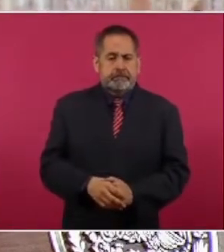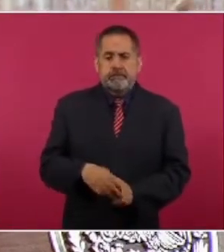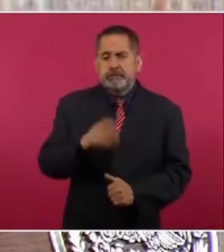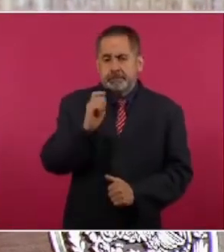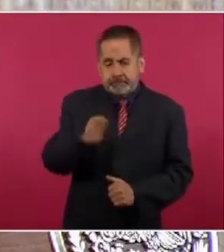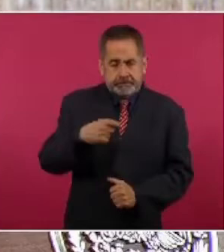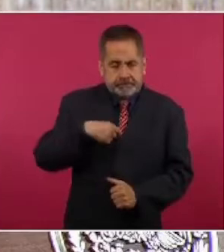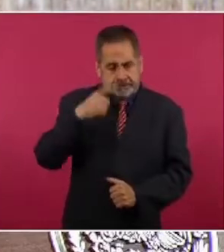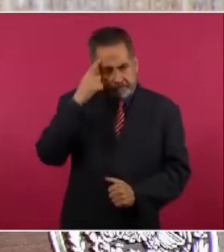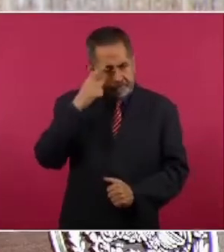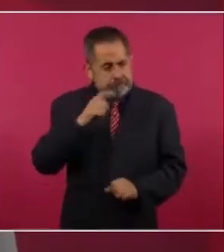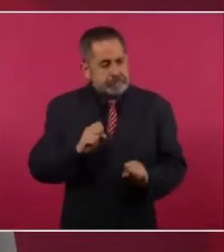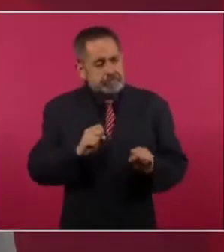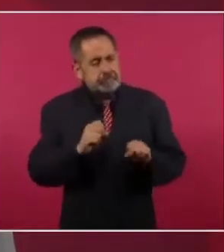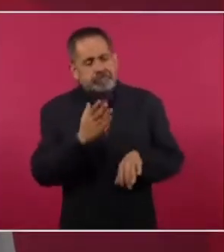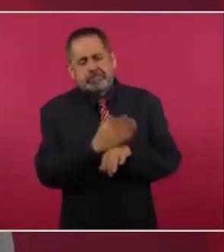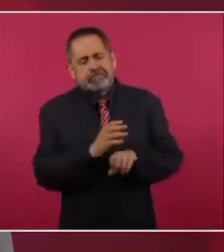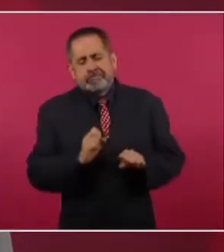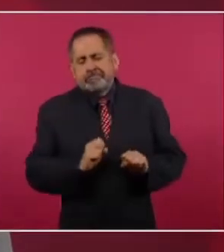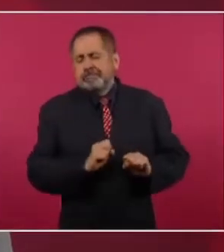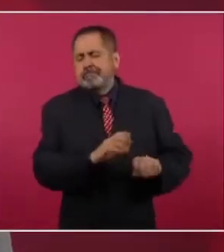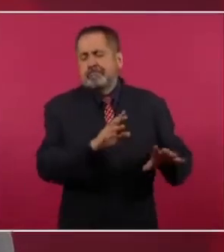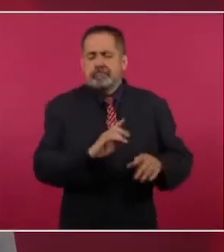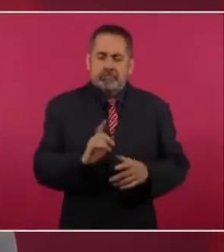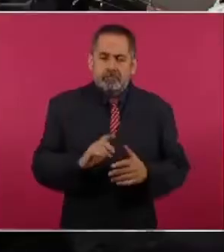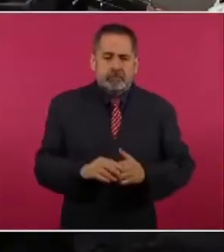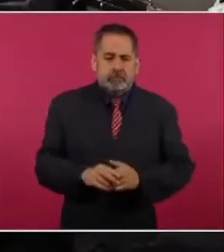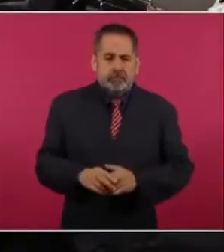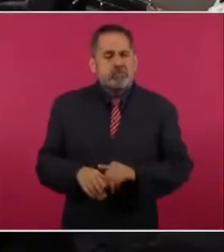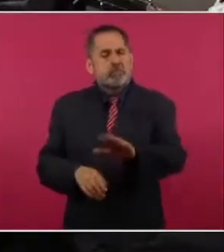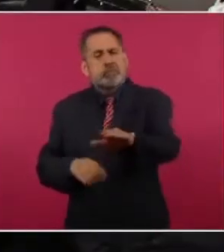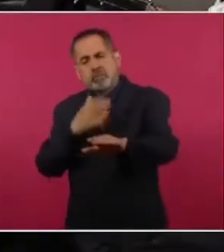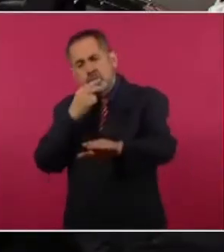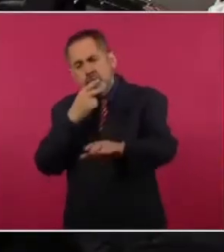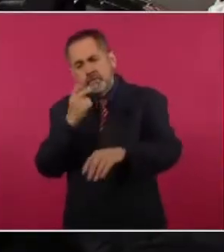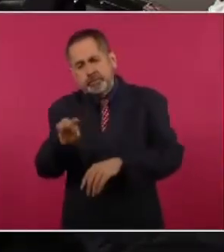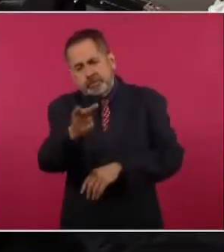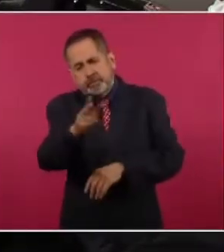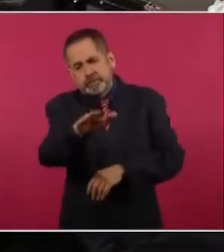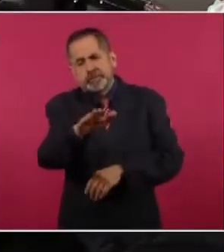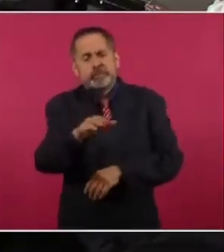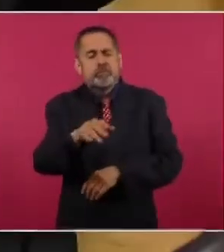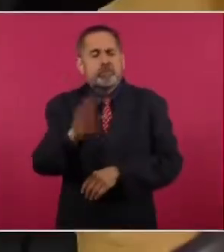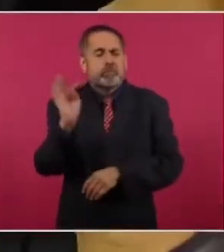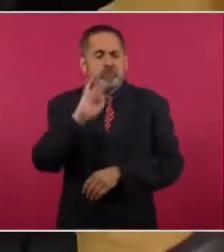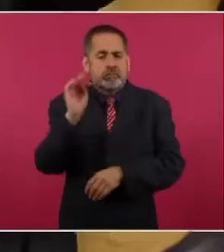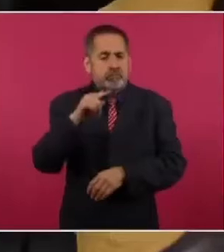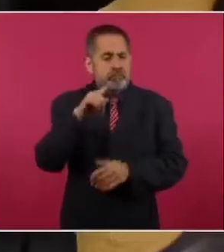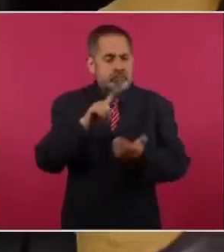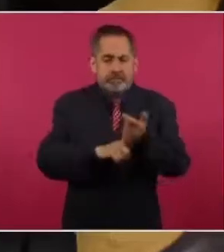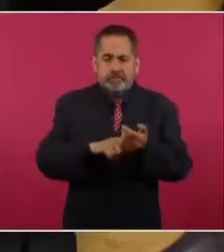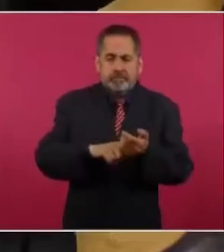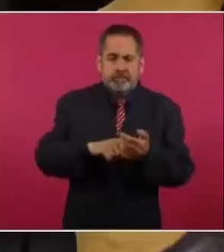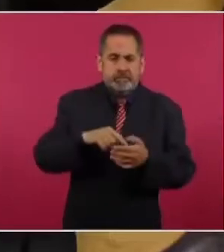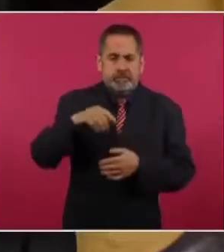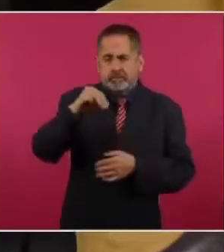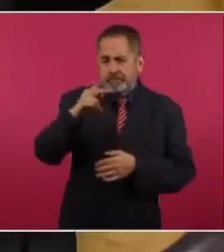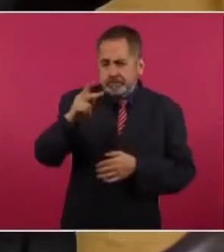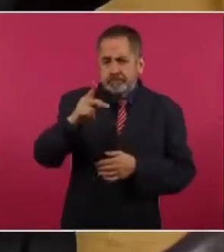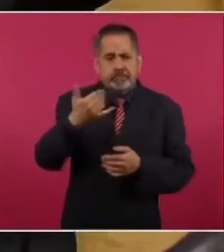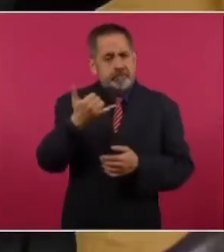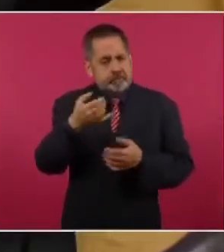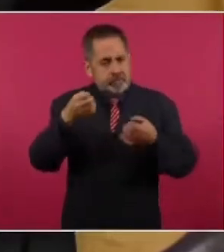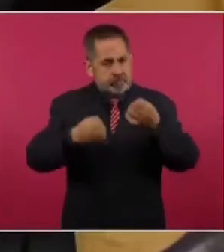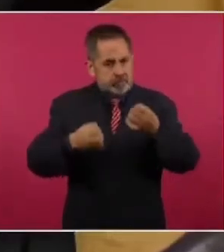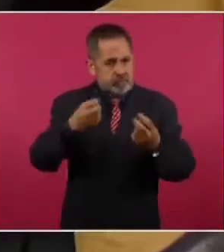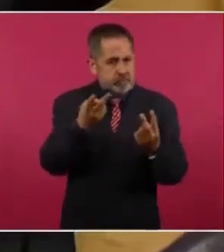mantener la impunidad. Presidente, es que faltaría limpieza en la autoridad ministerial y en el juez, ¿no? O sea, sí, en las